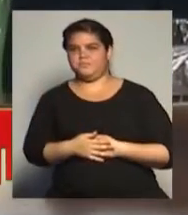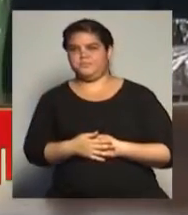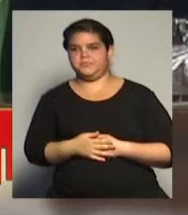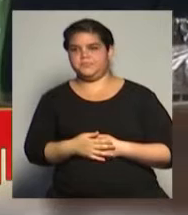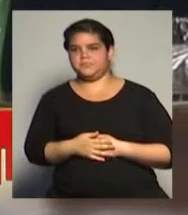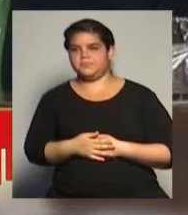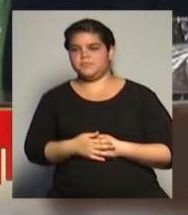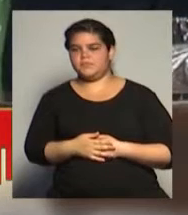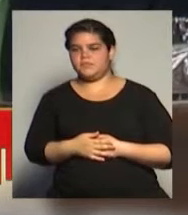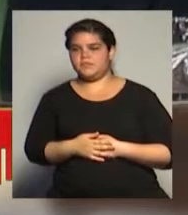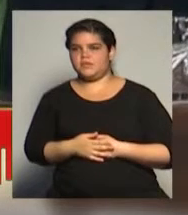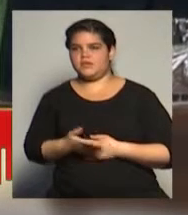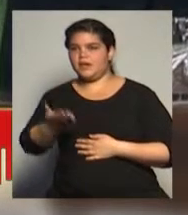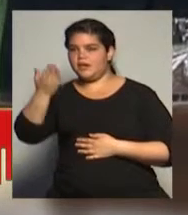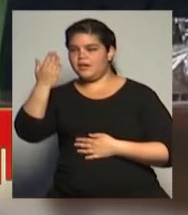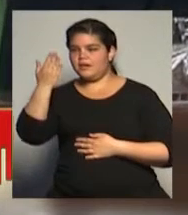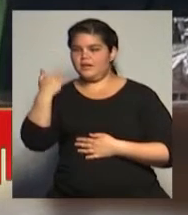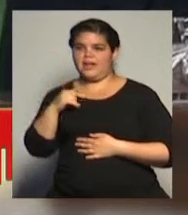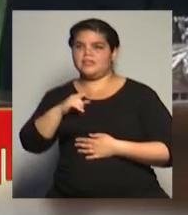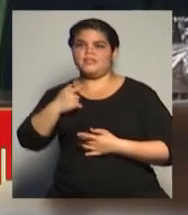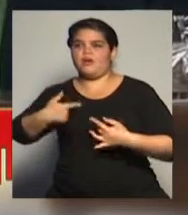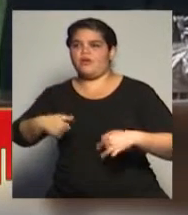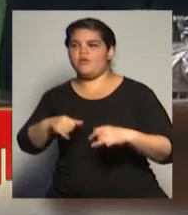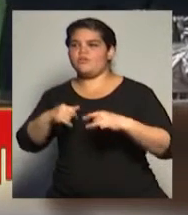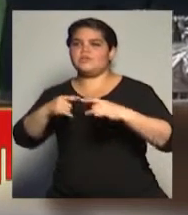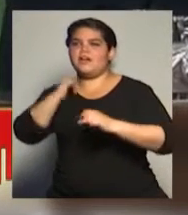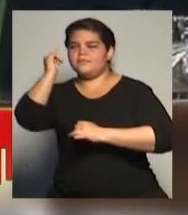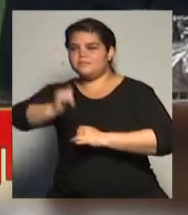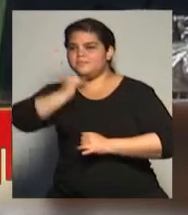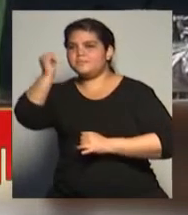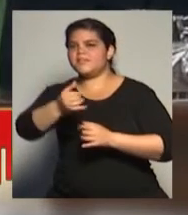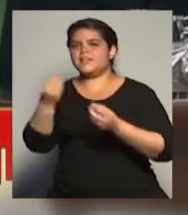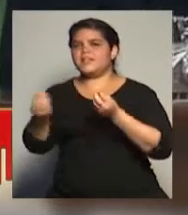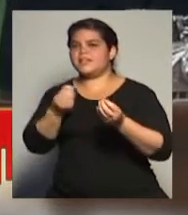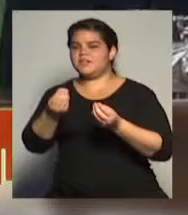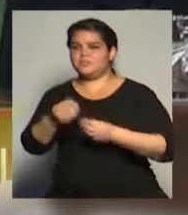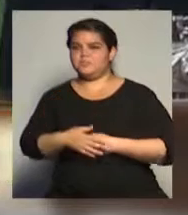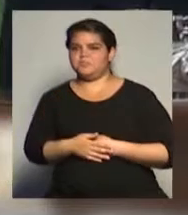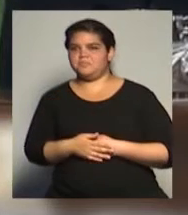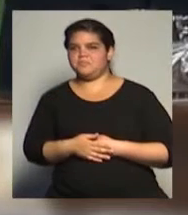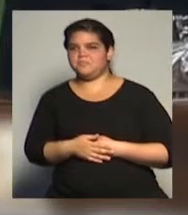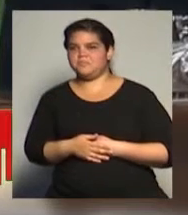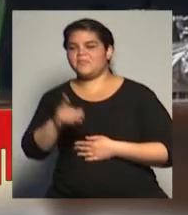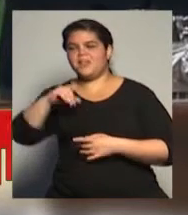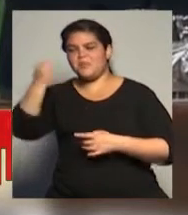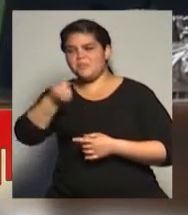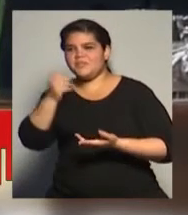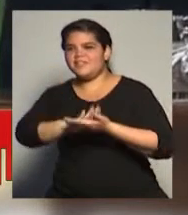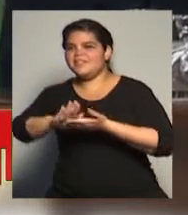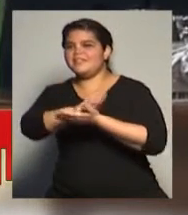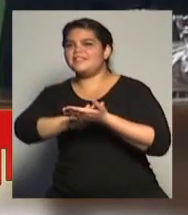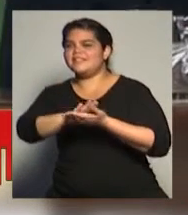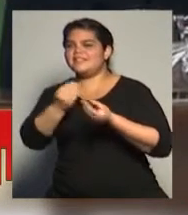Y no estableció, o sea, no bajó líneas, sino que señaló que era conveniente hacer o hacía un diagnóstico